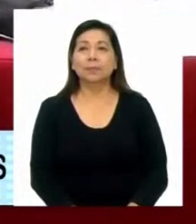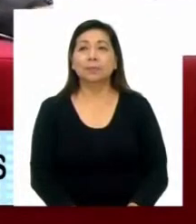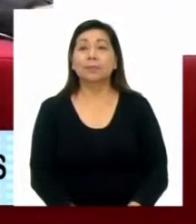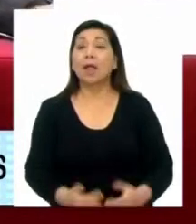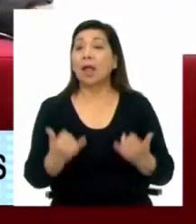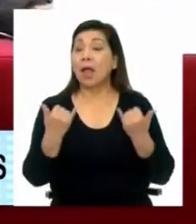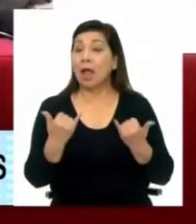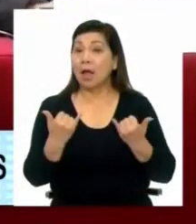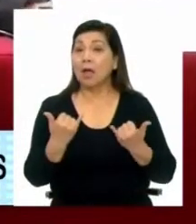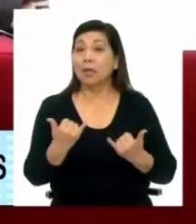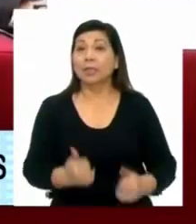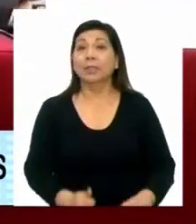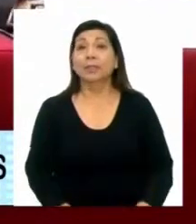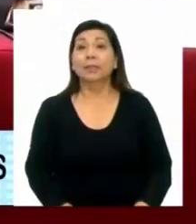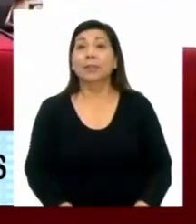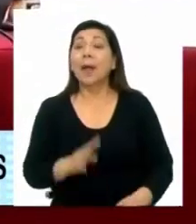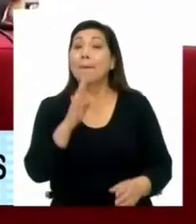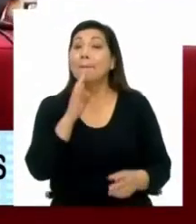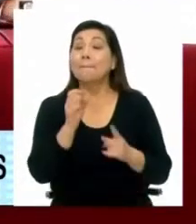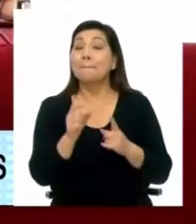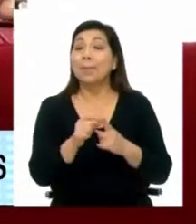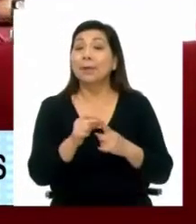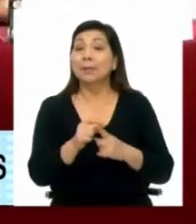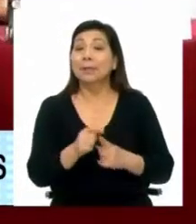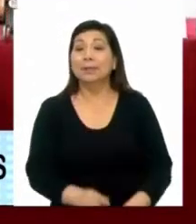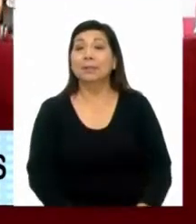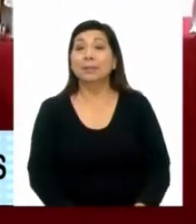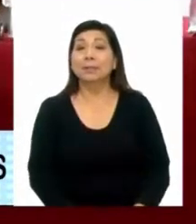A continuación, palabras del